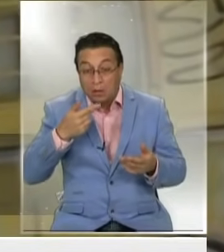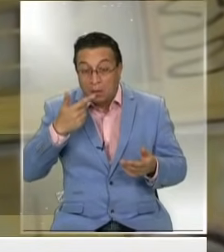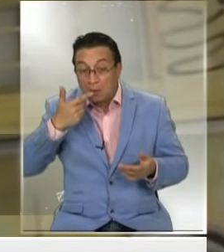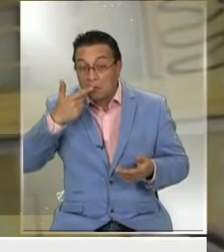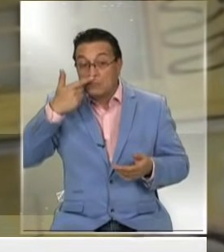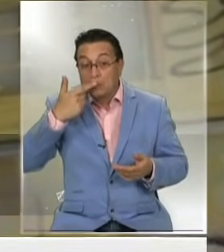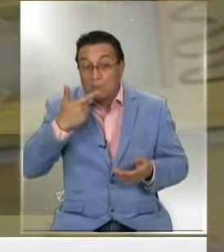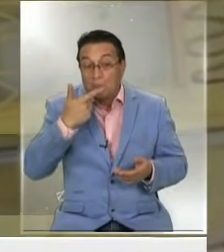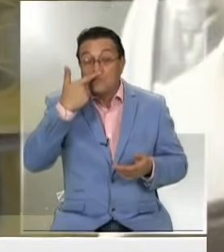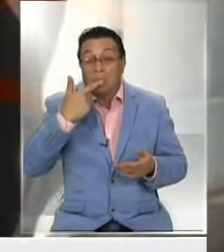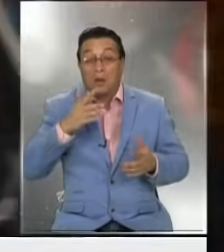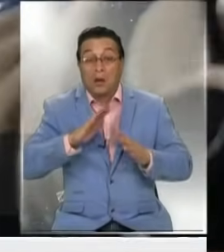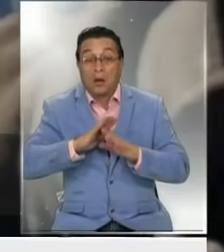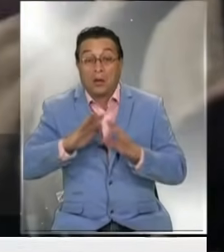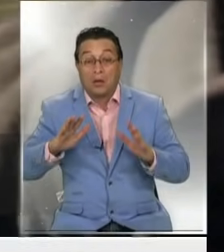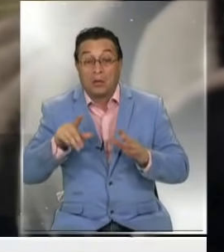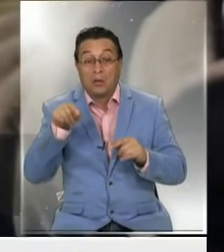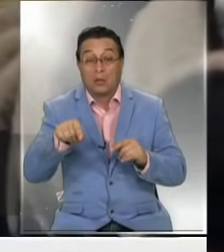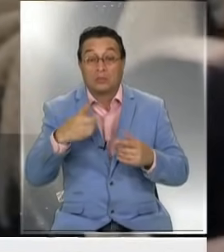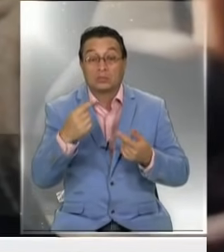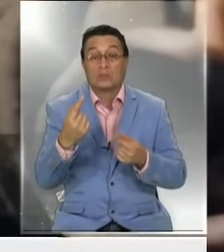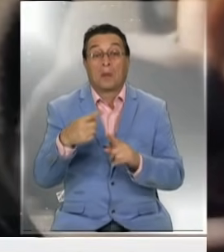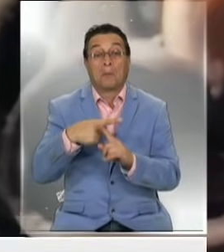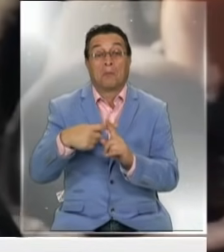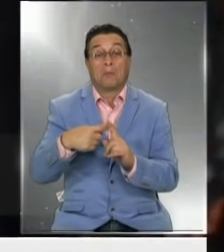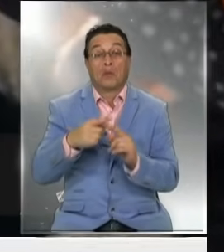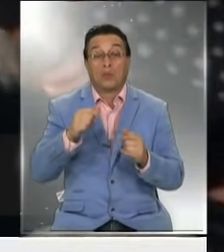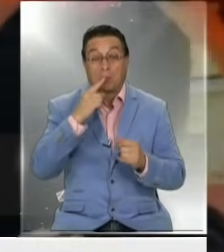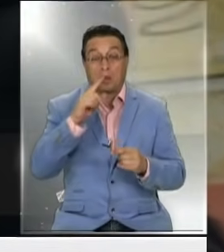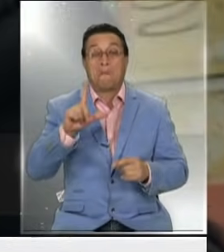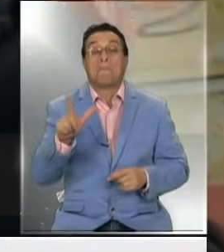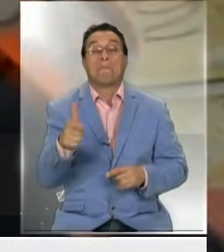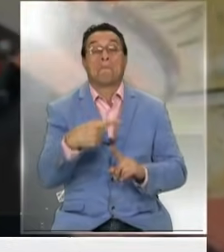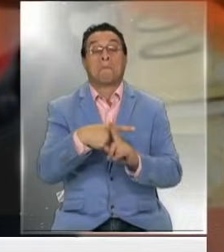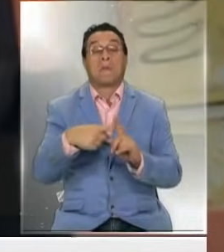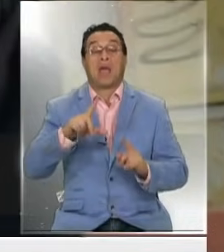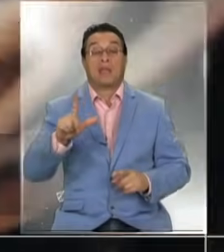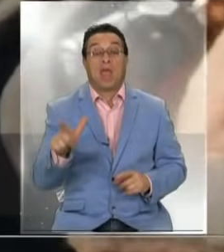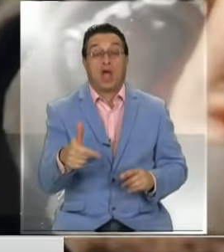Por aquí, por acá, y te diré por ahí que pienso yo por ahí una media hora.